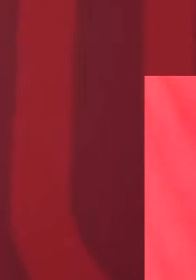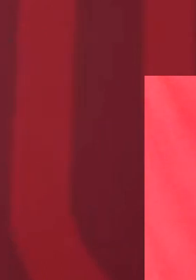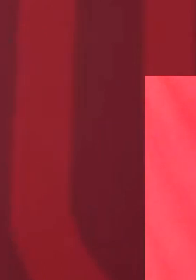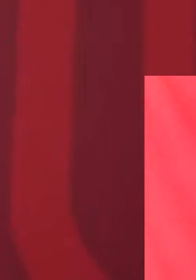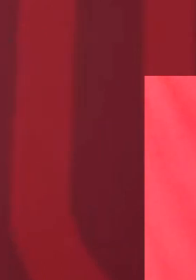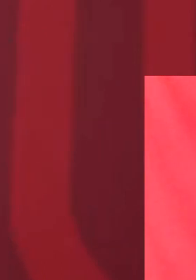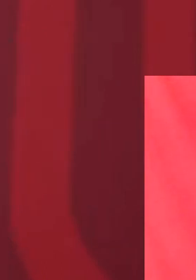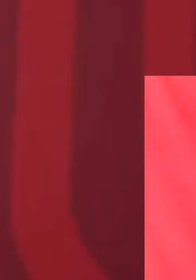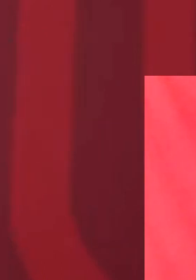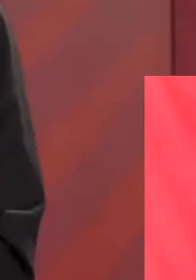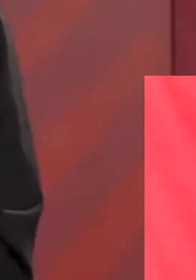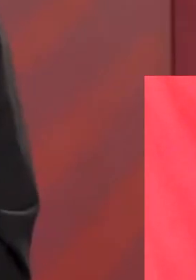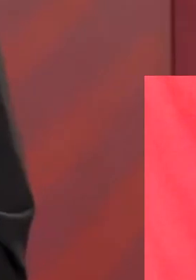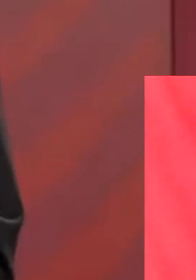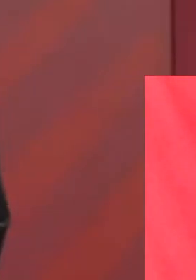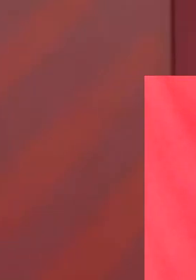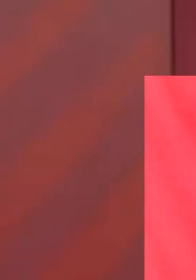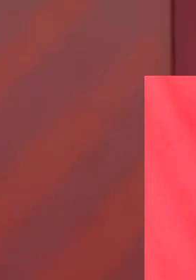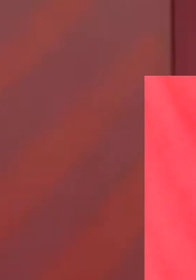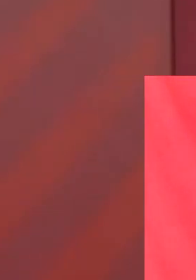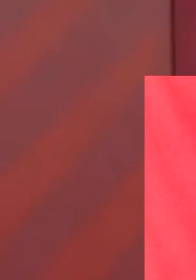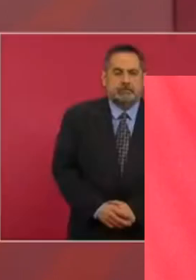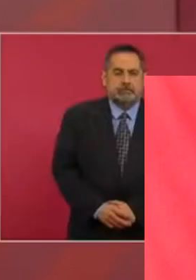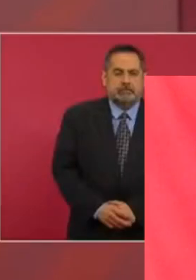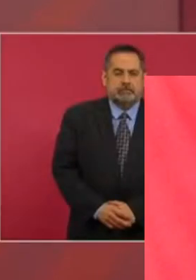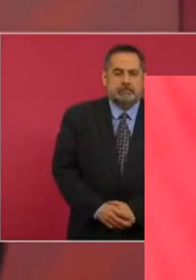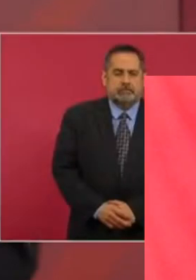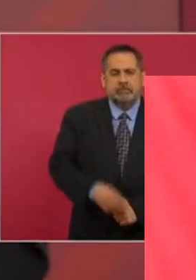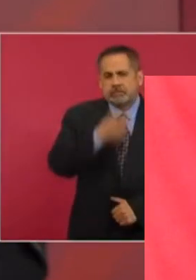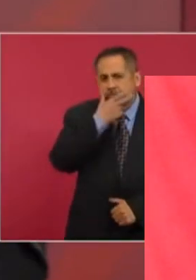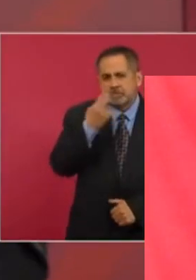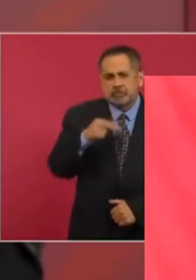una finísima persona, Amador Narcia,